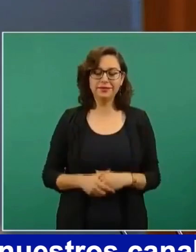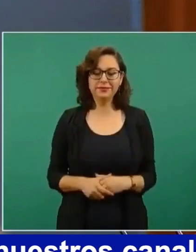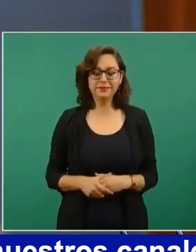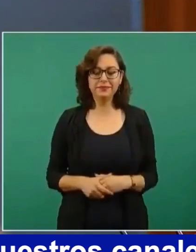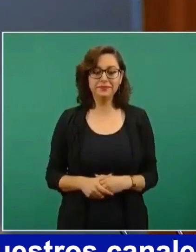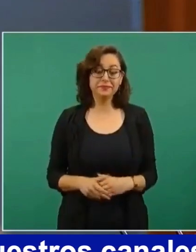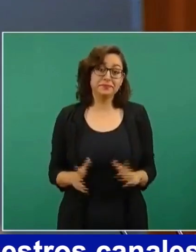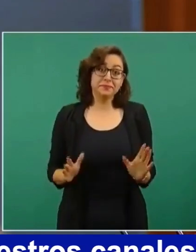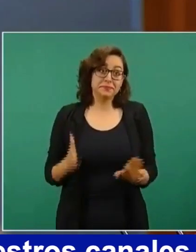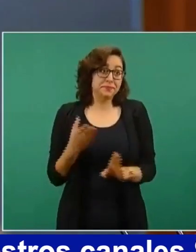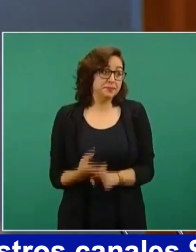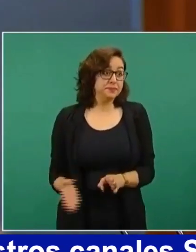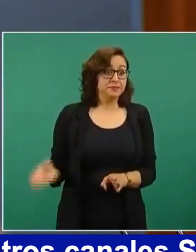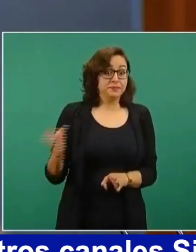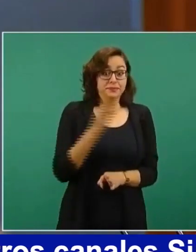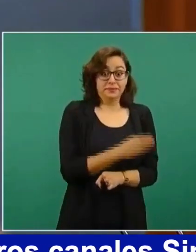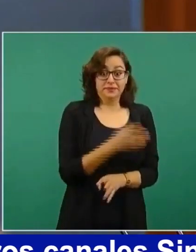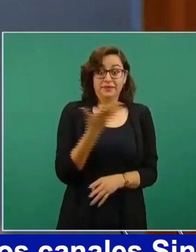Hace 10 años,